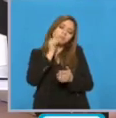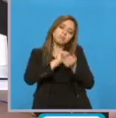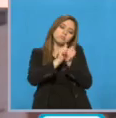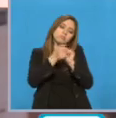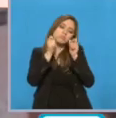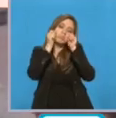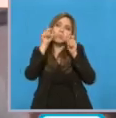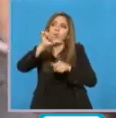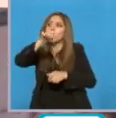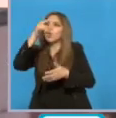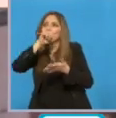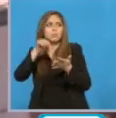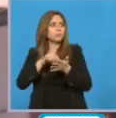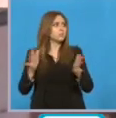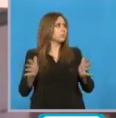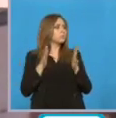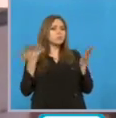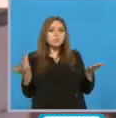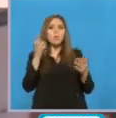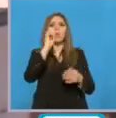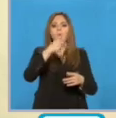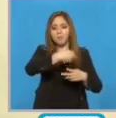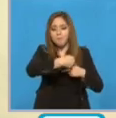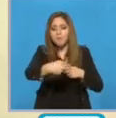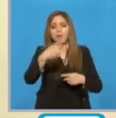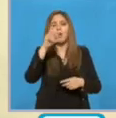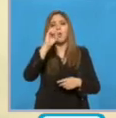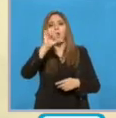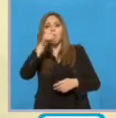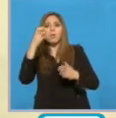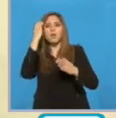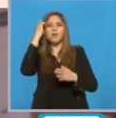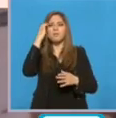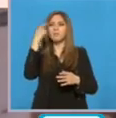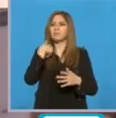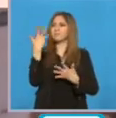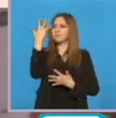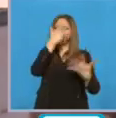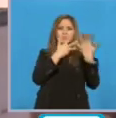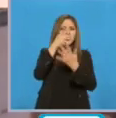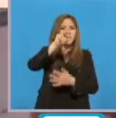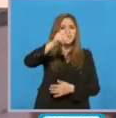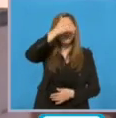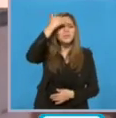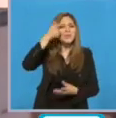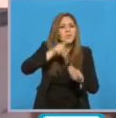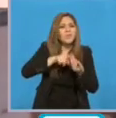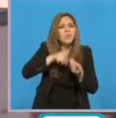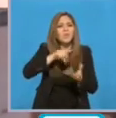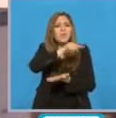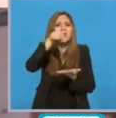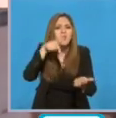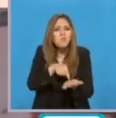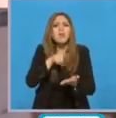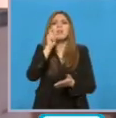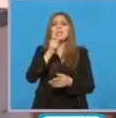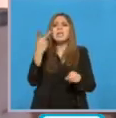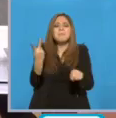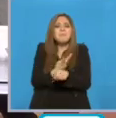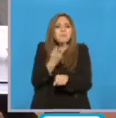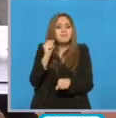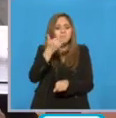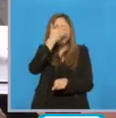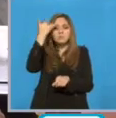en el pasillo o estás en otra cama, en fin, realizando, o sea, nunca te diste cuenta en qué momento ocurrió, qué fue la actividad que